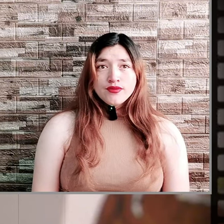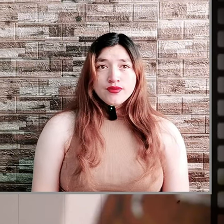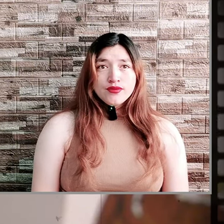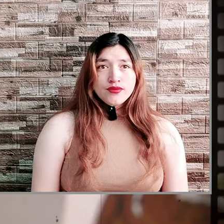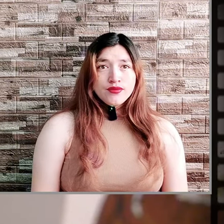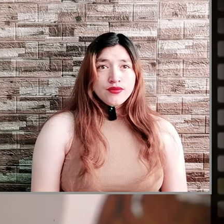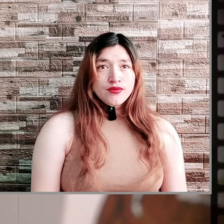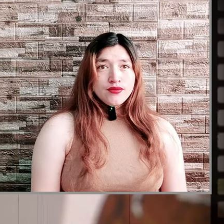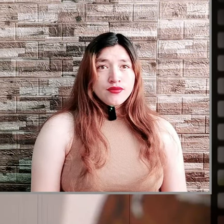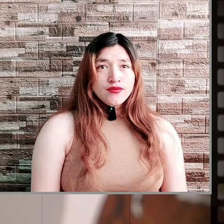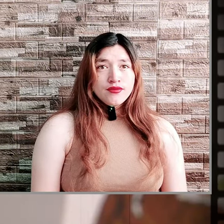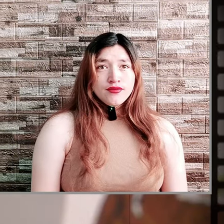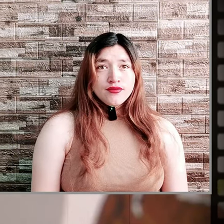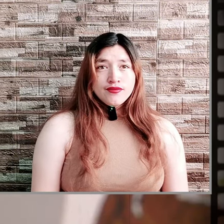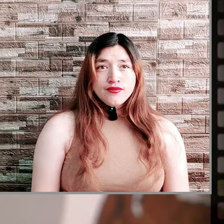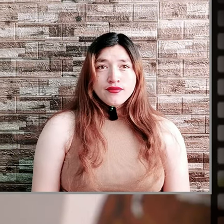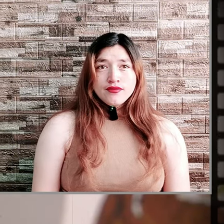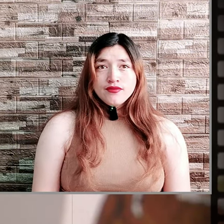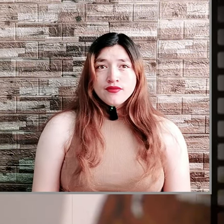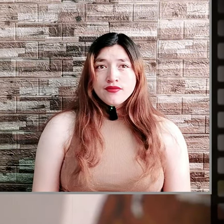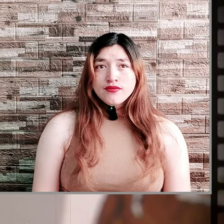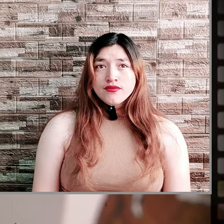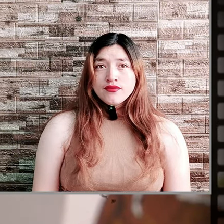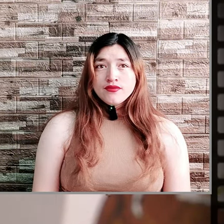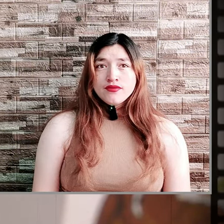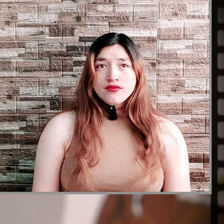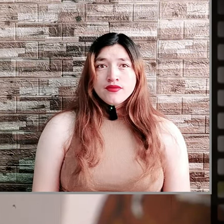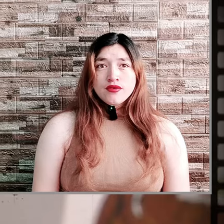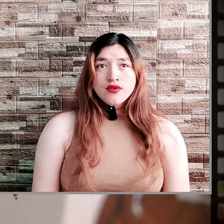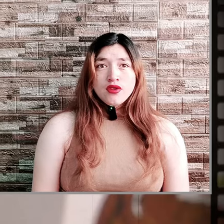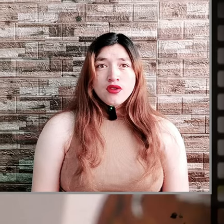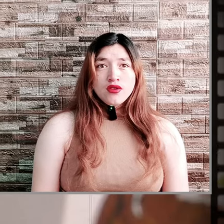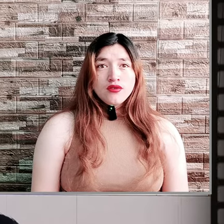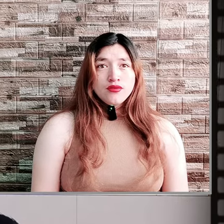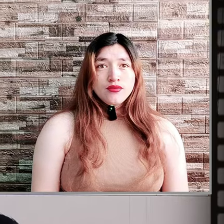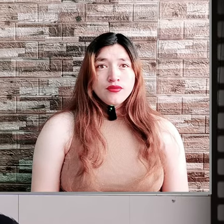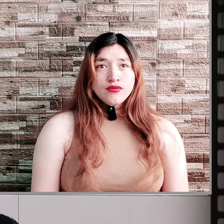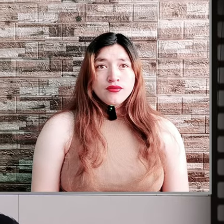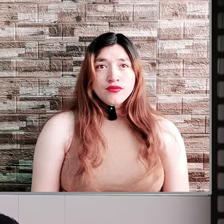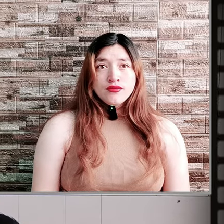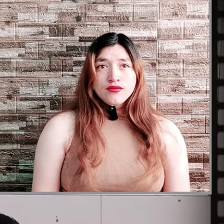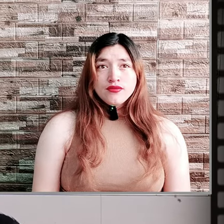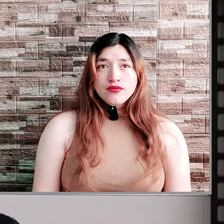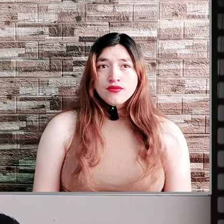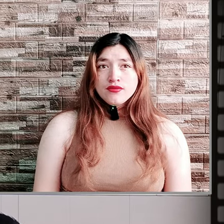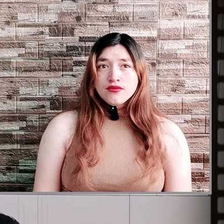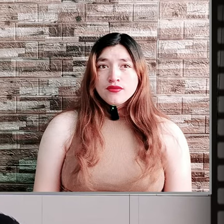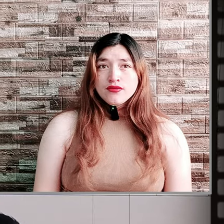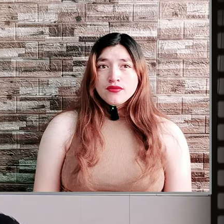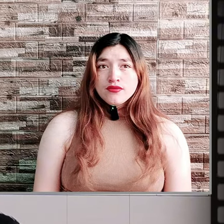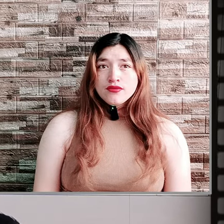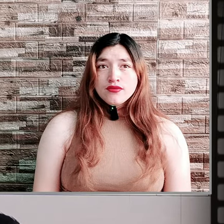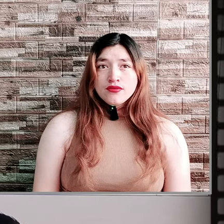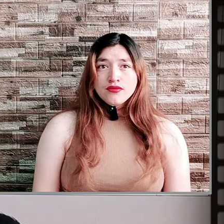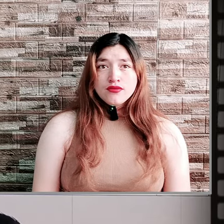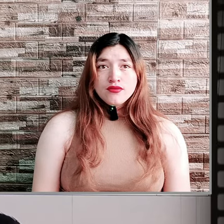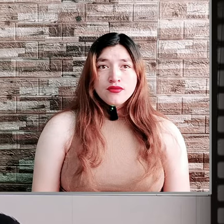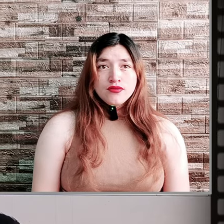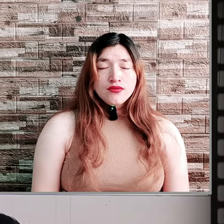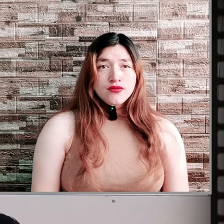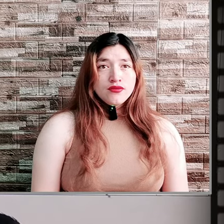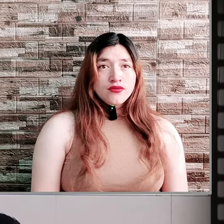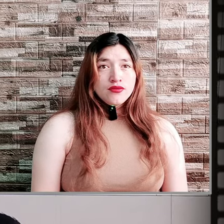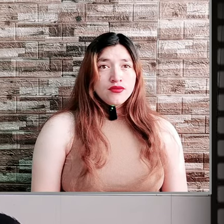nosotros, pues nos interesa mucho el tratado con Estados Unidos, evidentemente. Y en las reuniones que tengamos en su momento